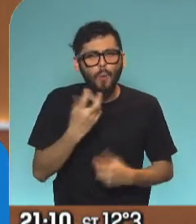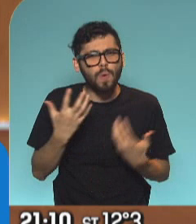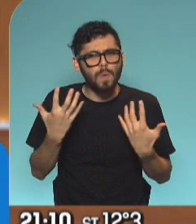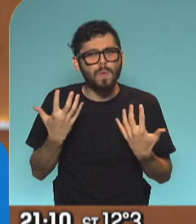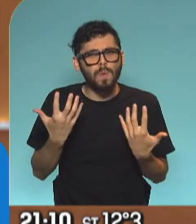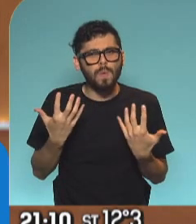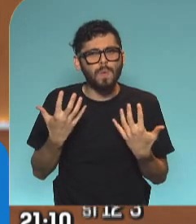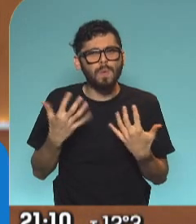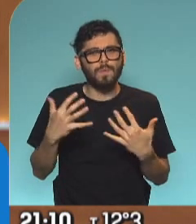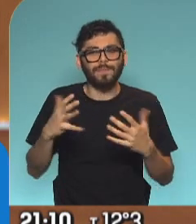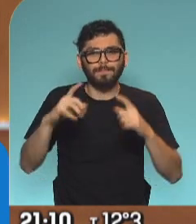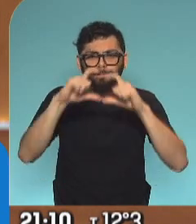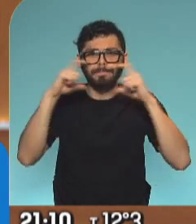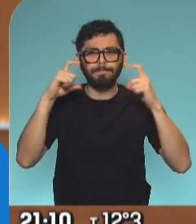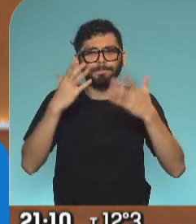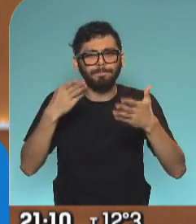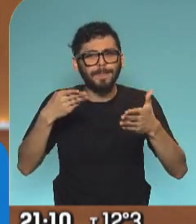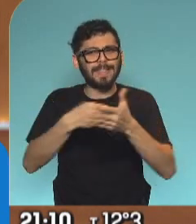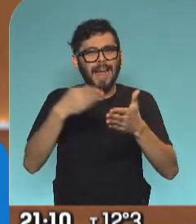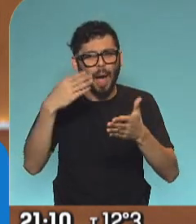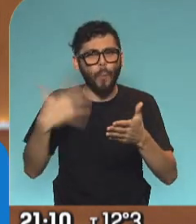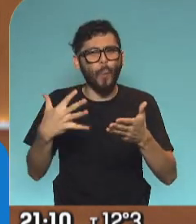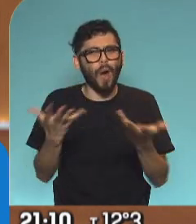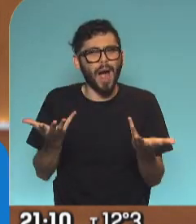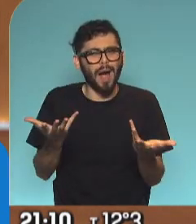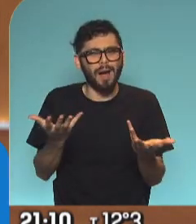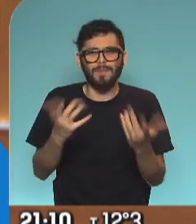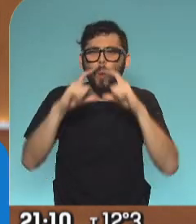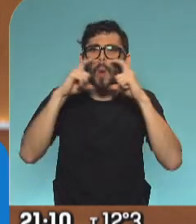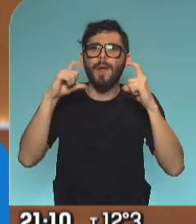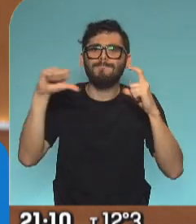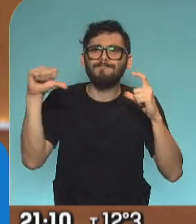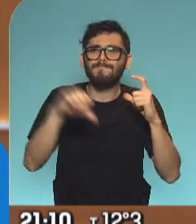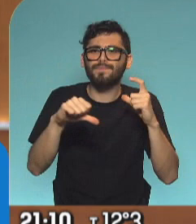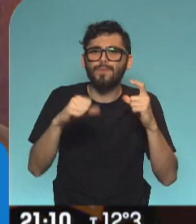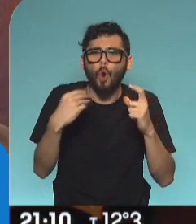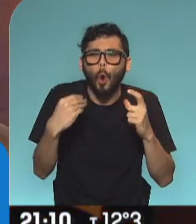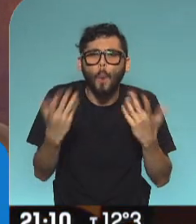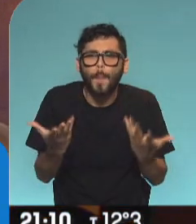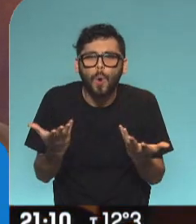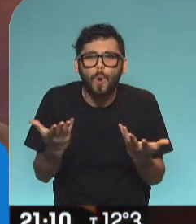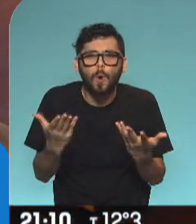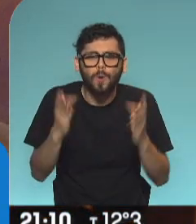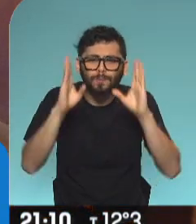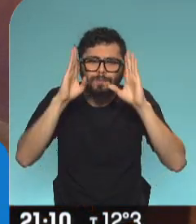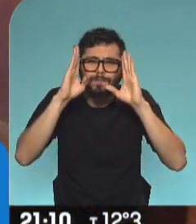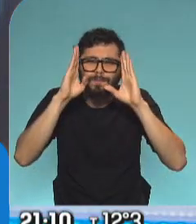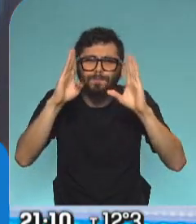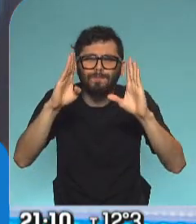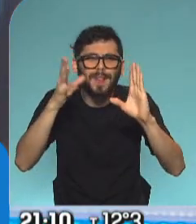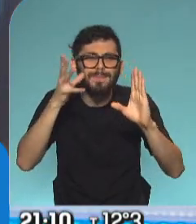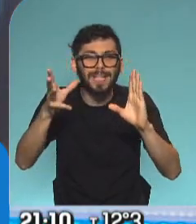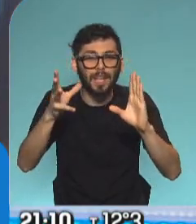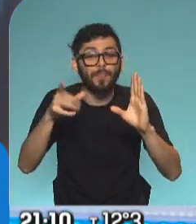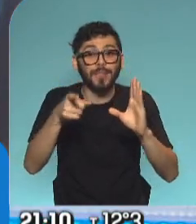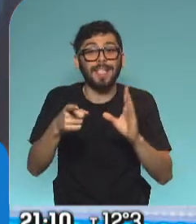cómo se impide, cómo es imposible llegar por los barbijos. ¿Qué es lo que hace? Tiene que prestar más atención. Mucha atención. Y entonces ella